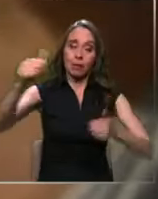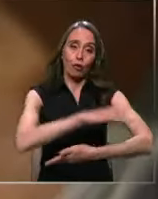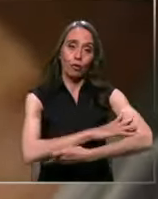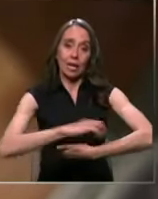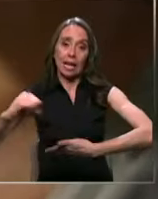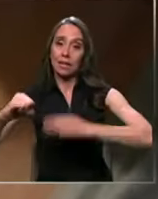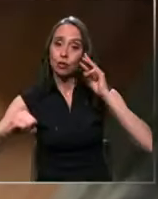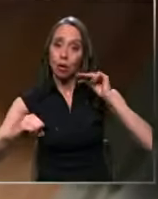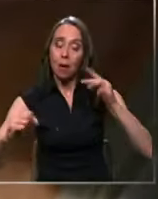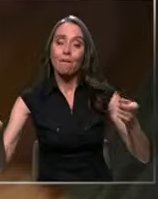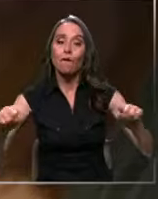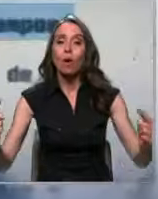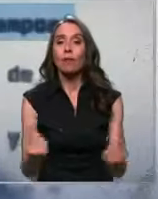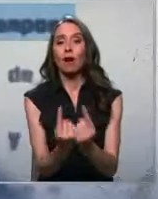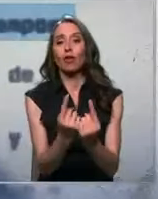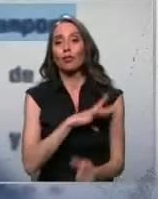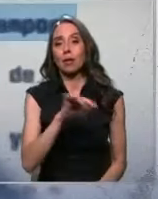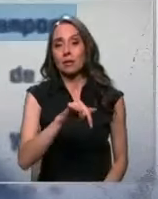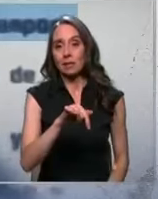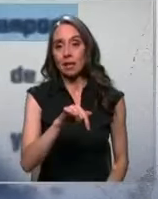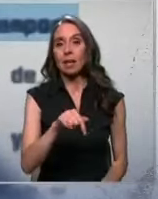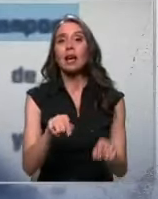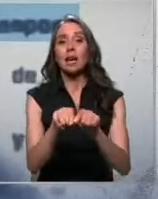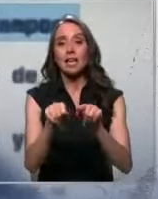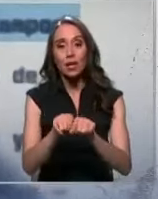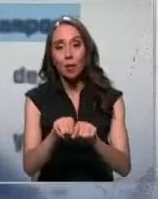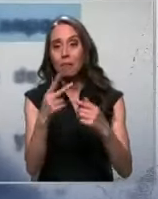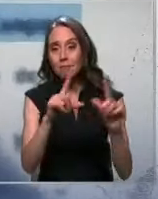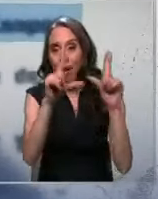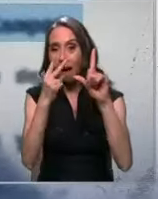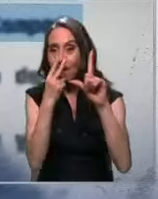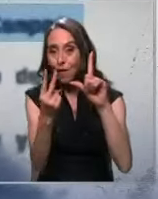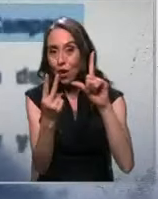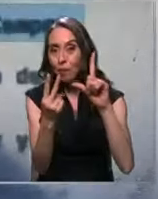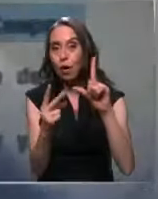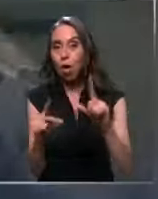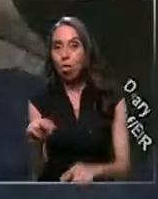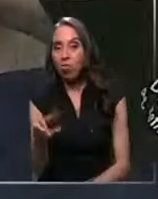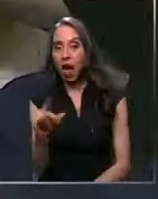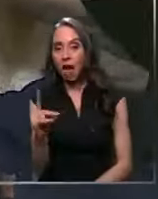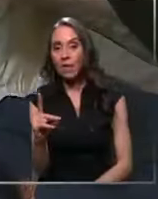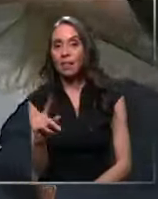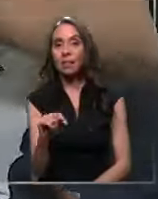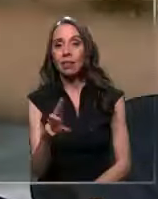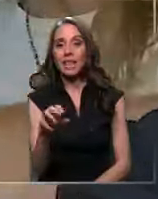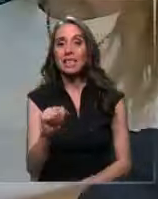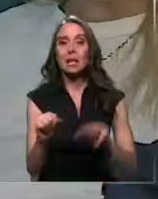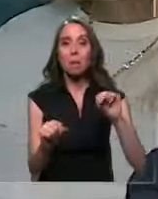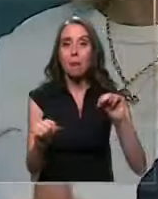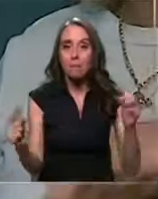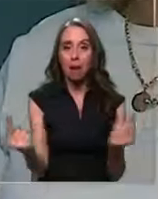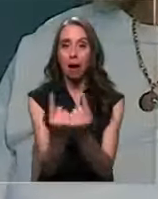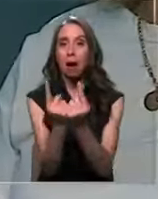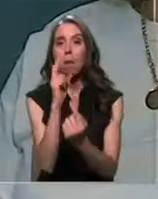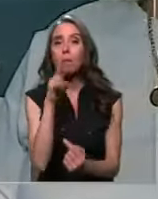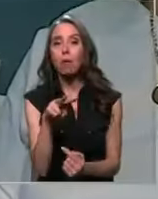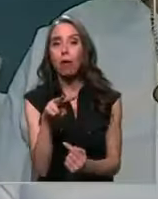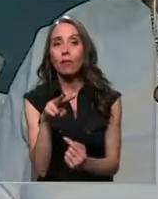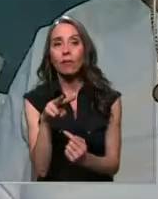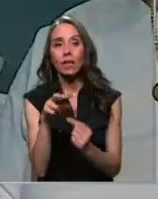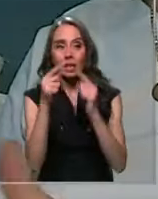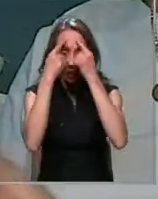arrebatados a sus madres en Chile, tal cual esta vez vimos sucedió con David y Teresa, quien por fin logró